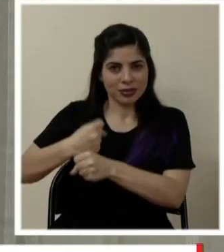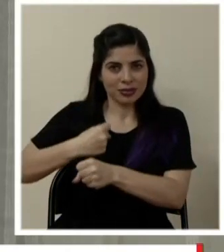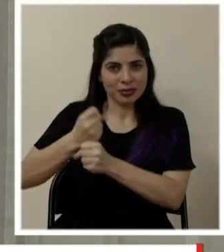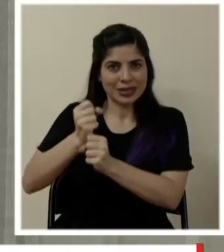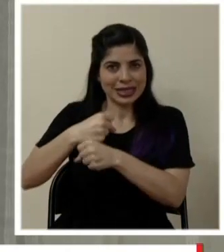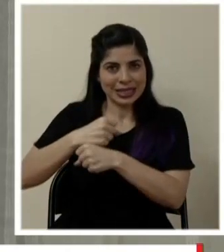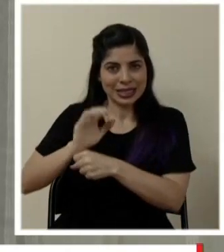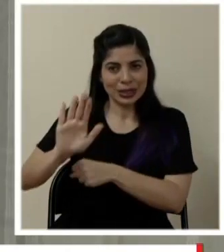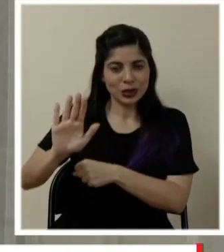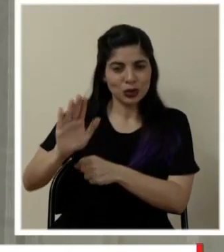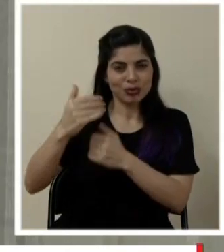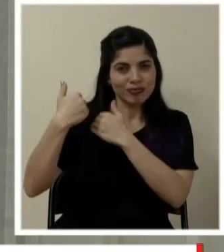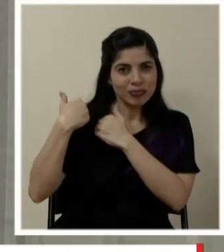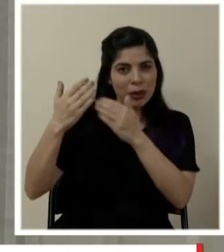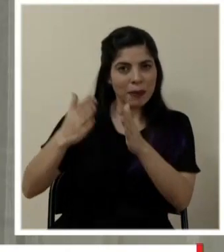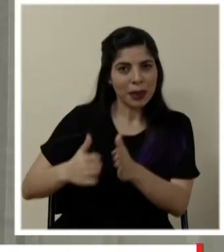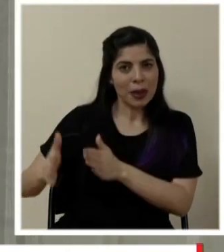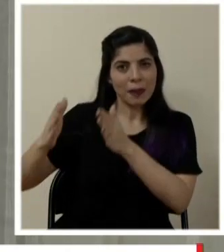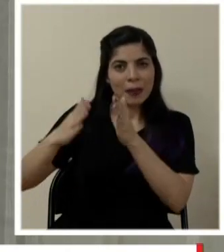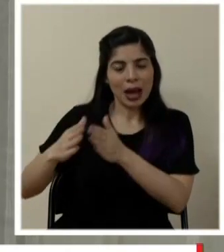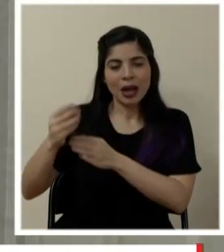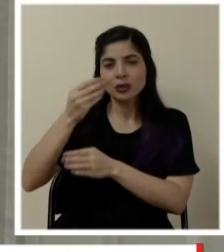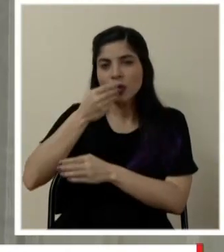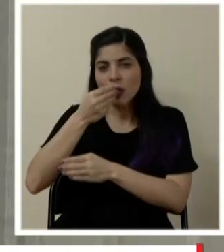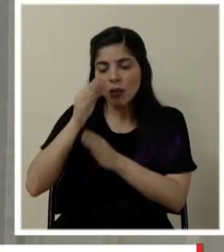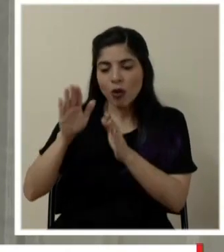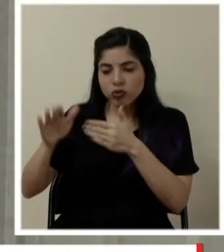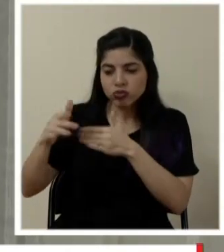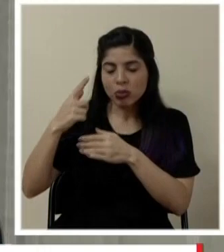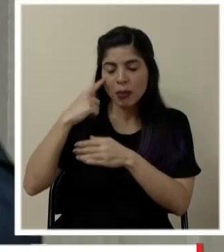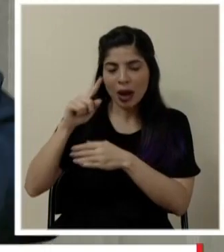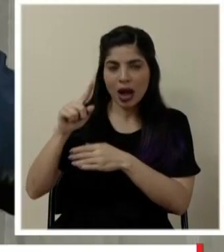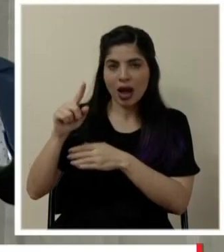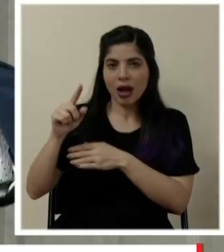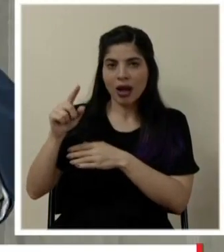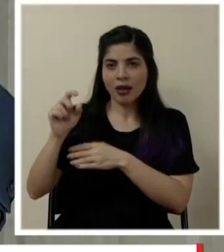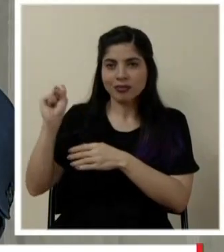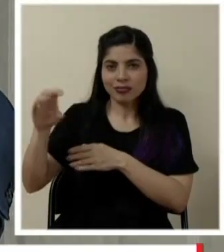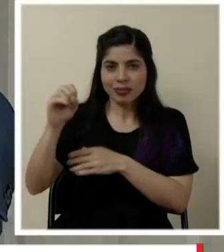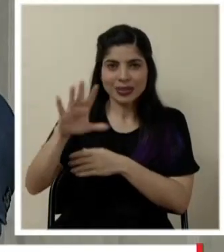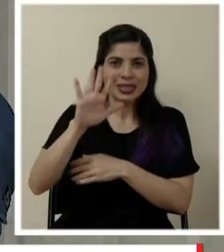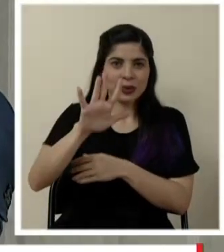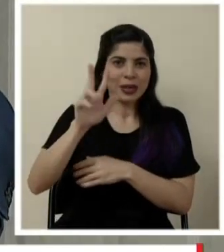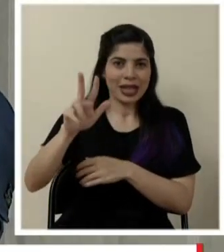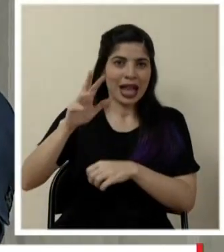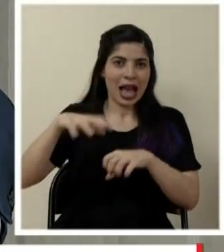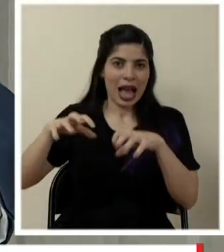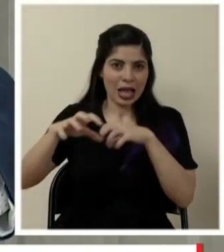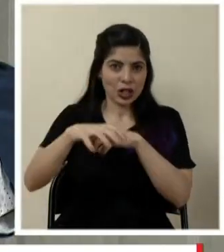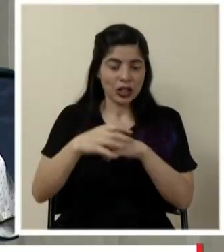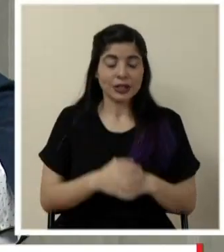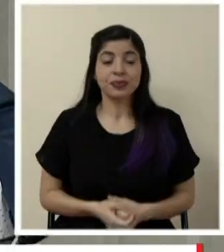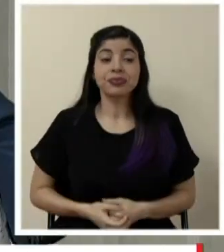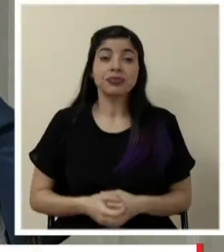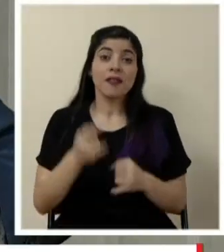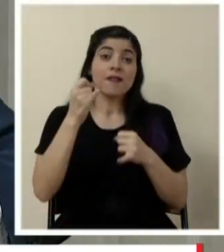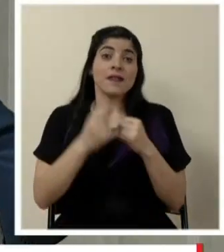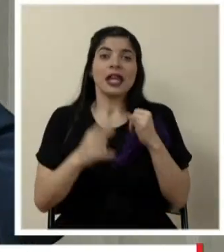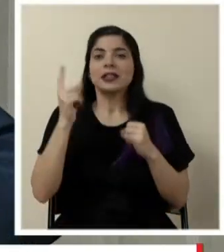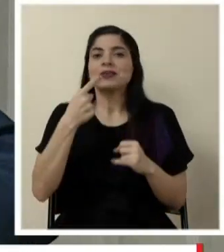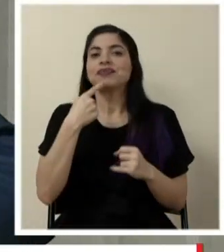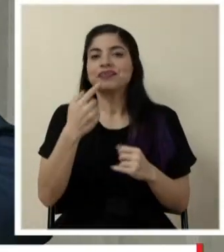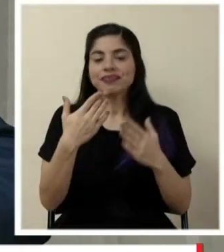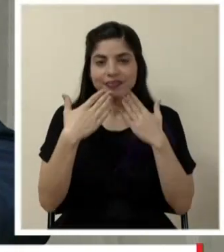con la preparación de raciones de alimentos en los 53 cantones que ya mencioné. Finalmente,